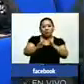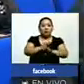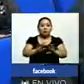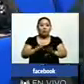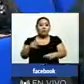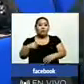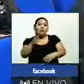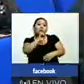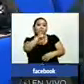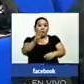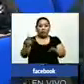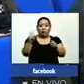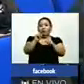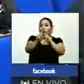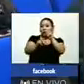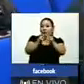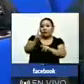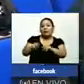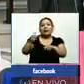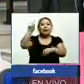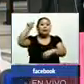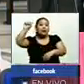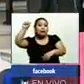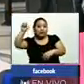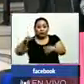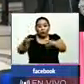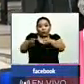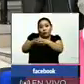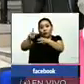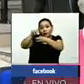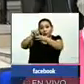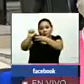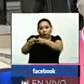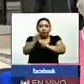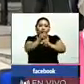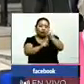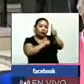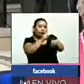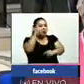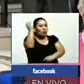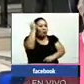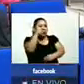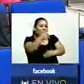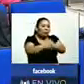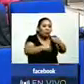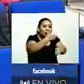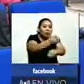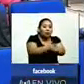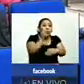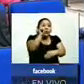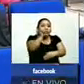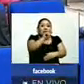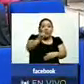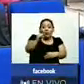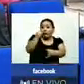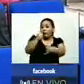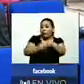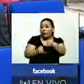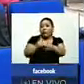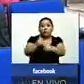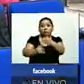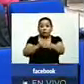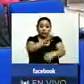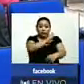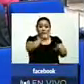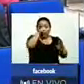La plataforma electoral que estuvo durante el desarrollo de las entrevistas dan sus valoraciones sobre este proceso a una semana que se termine la gestión de